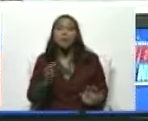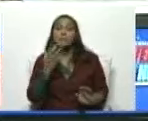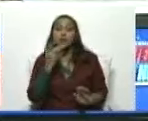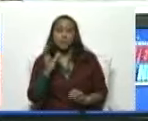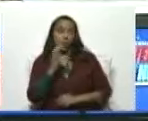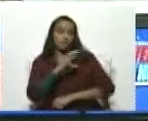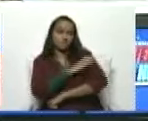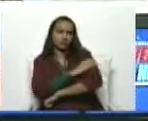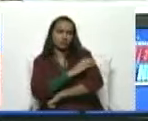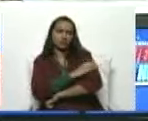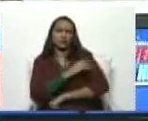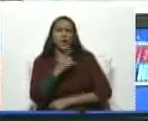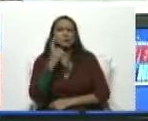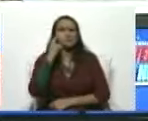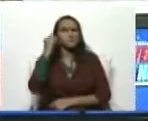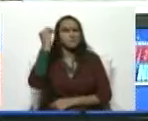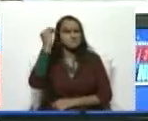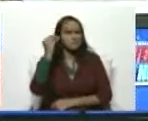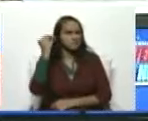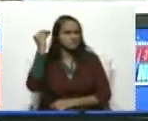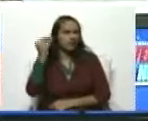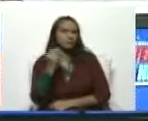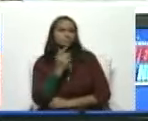diga, ay, los voy